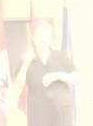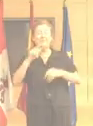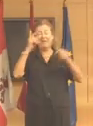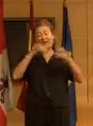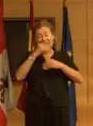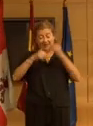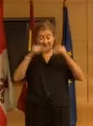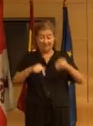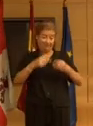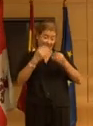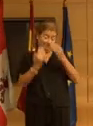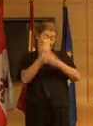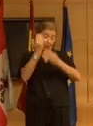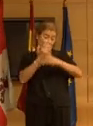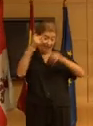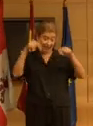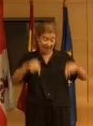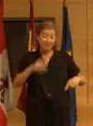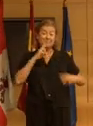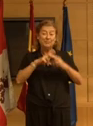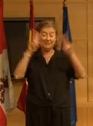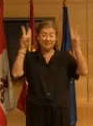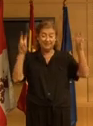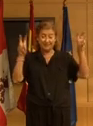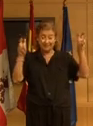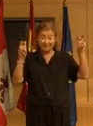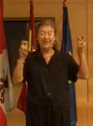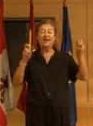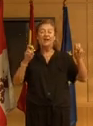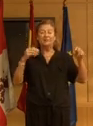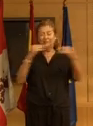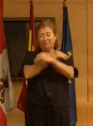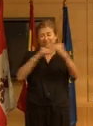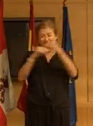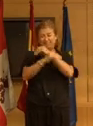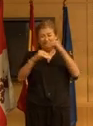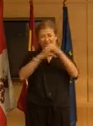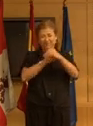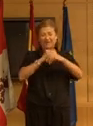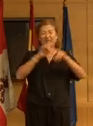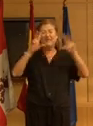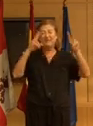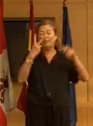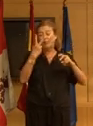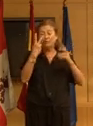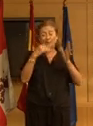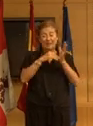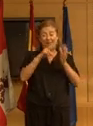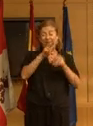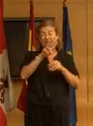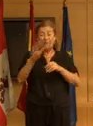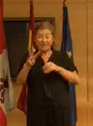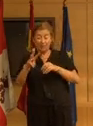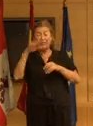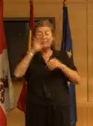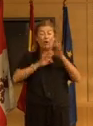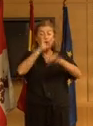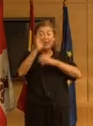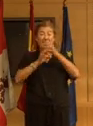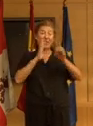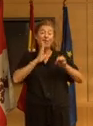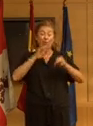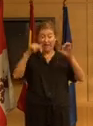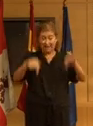de este evento, el simposio titulado Controversias Sujeciones 2024, que se organiza en el